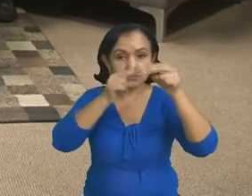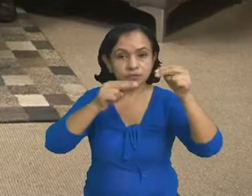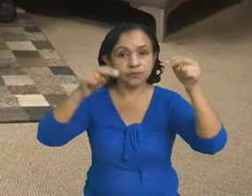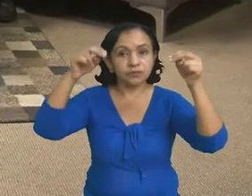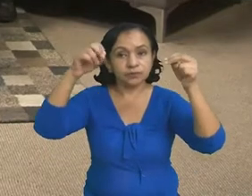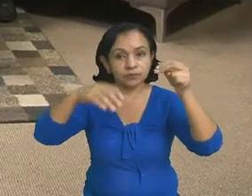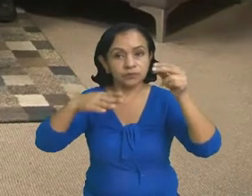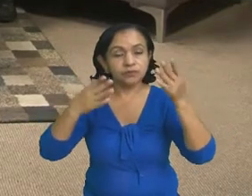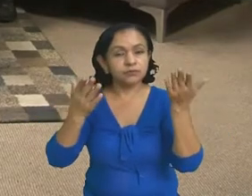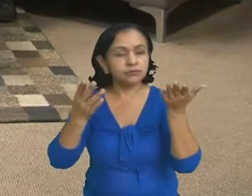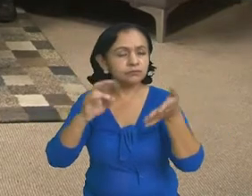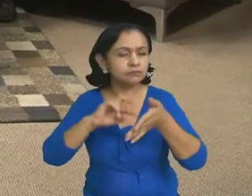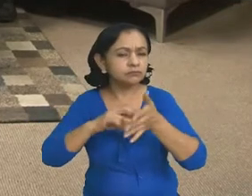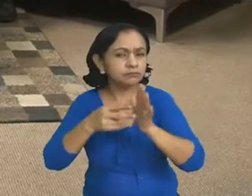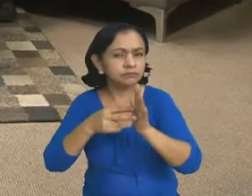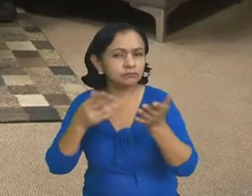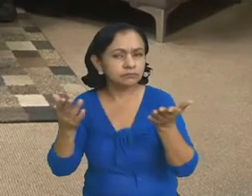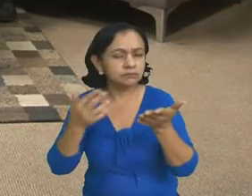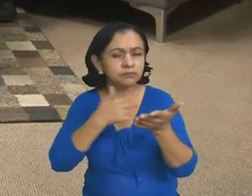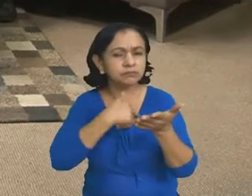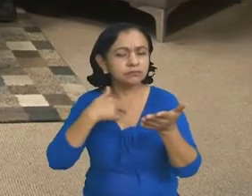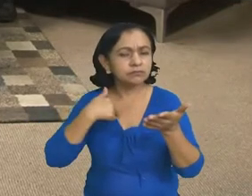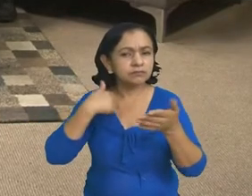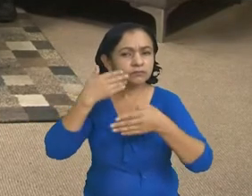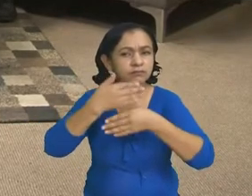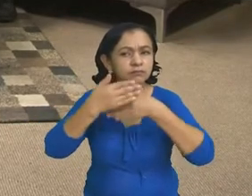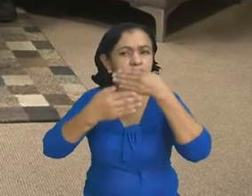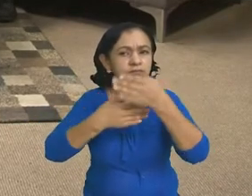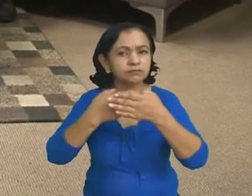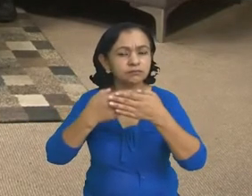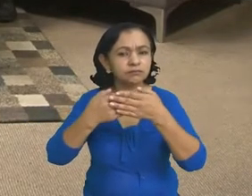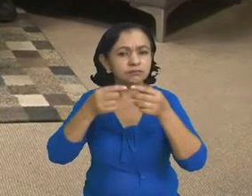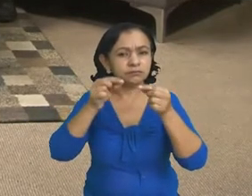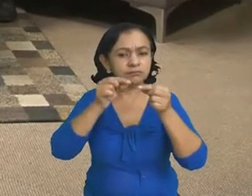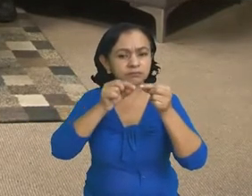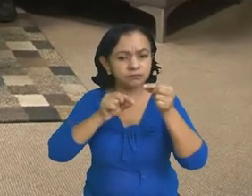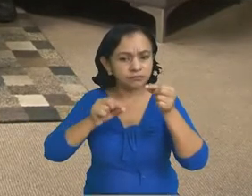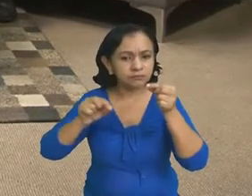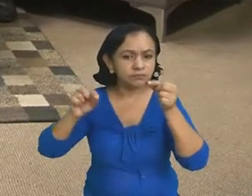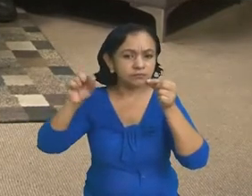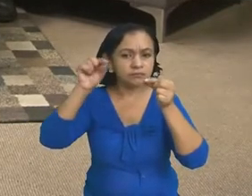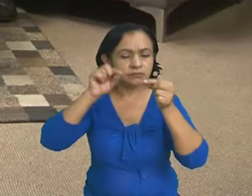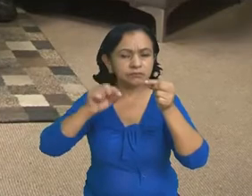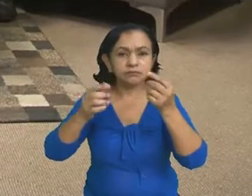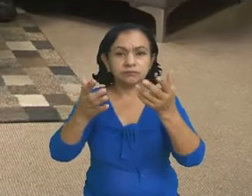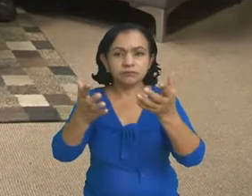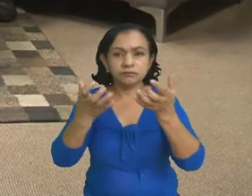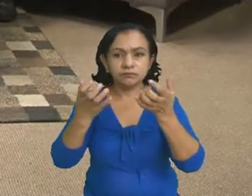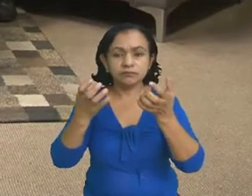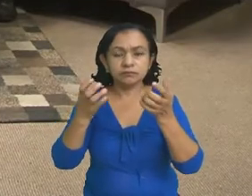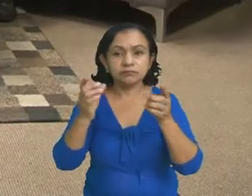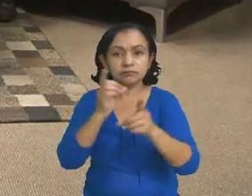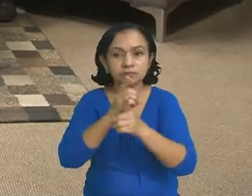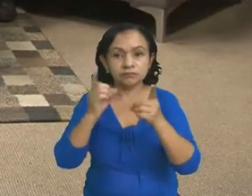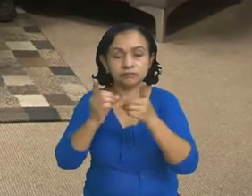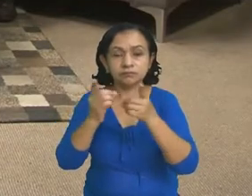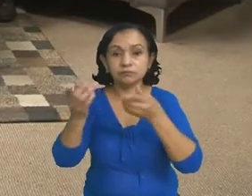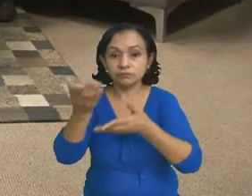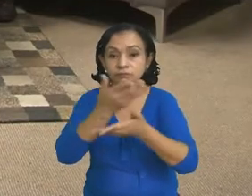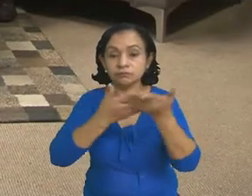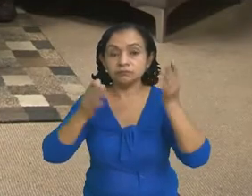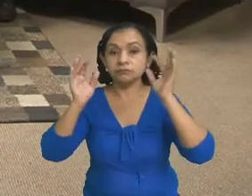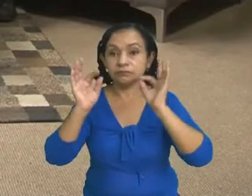eléctrica tiene a construirse de manera anillada. Okay. Con el fin de garantizar la confiabilidad,